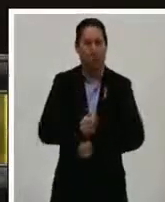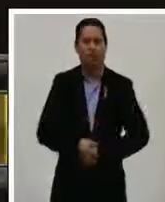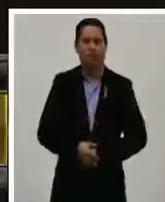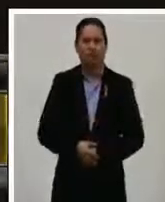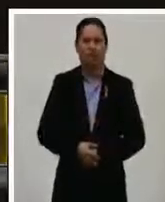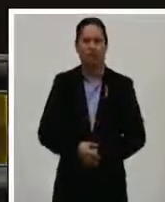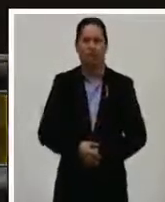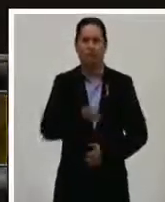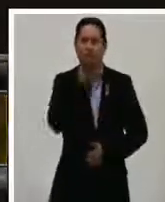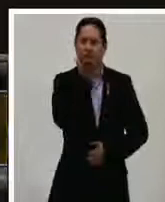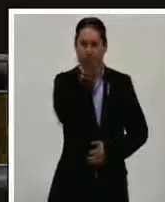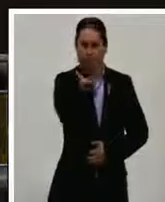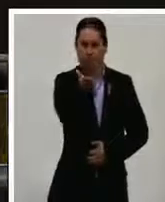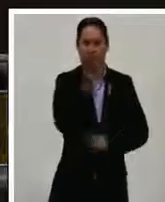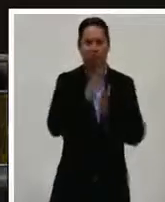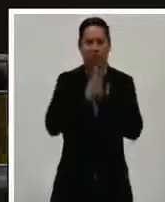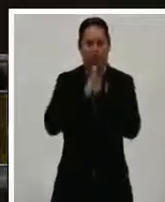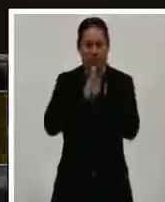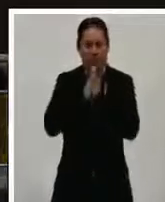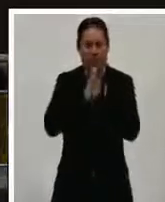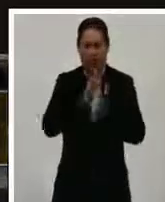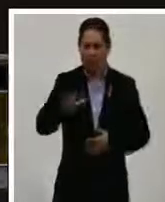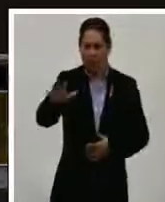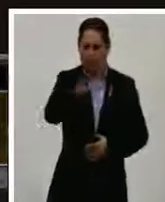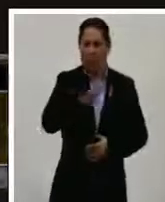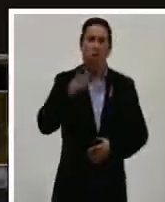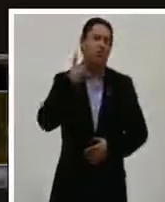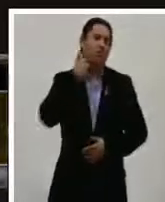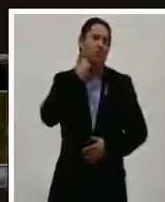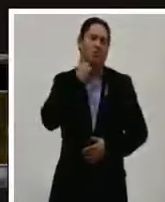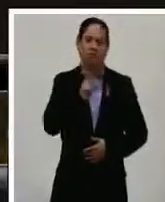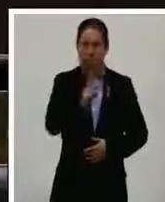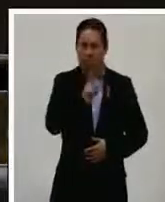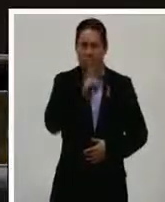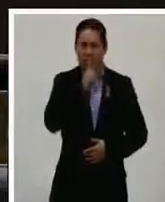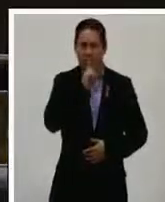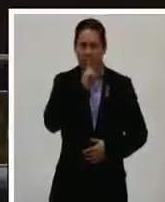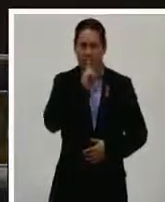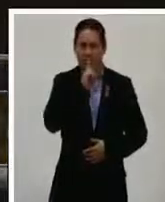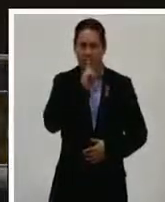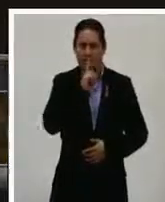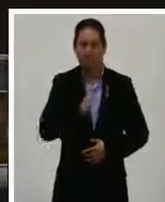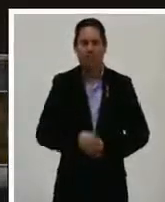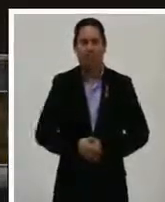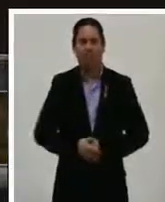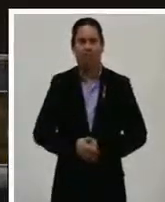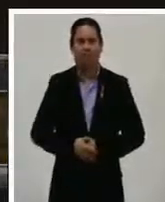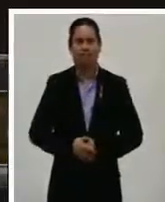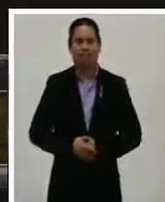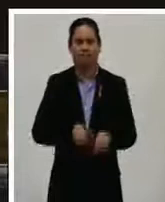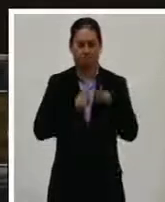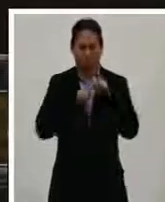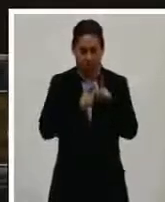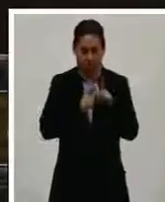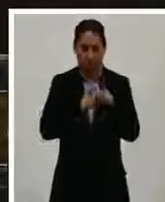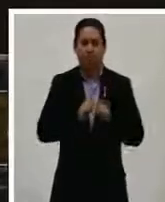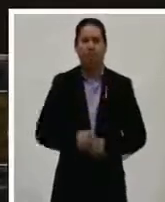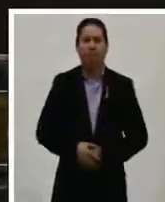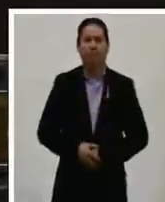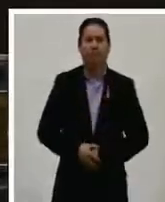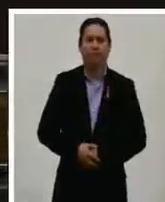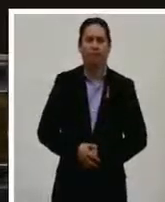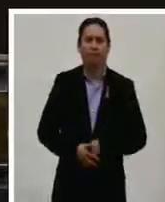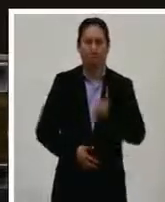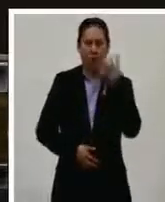del estado se les solicita a los diputados guardar silencio punto número cuatro